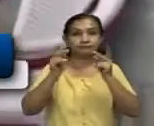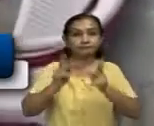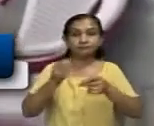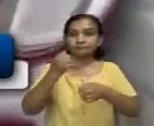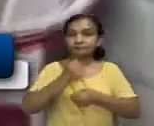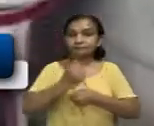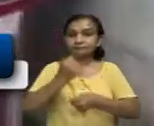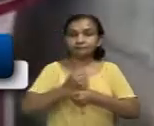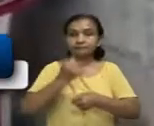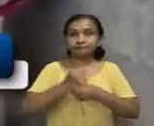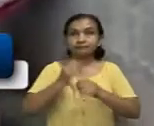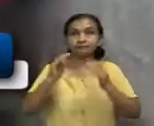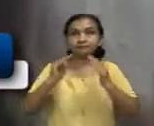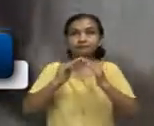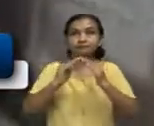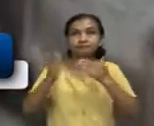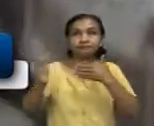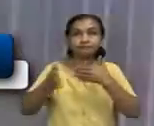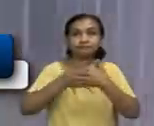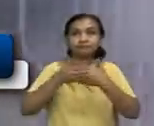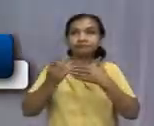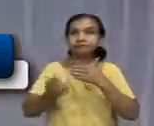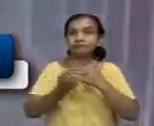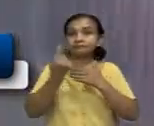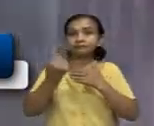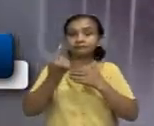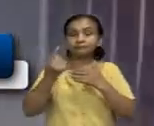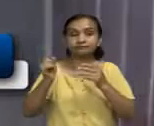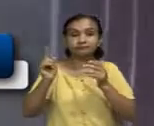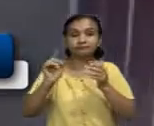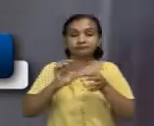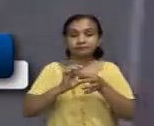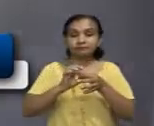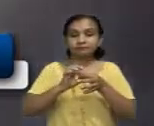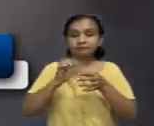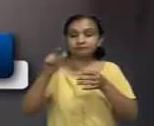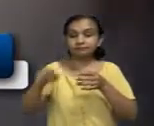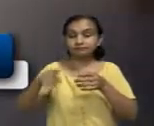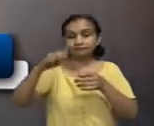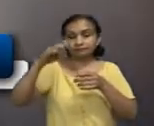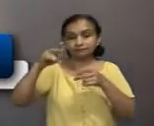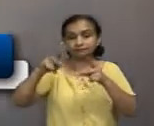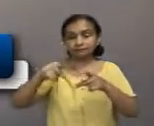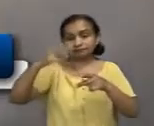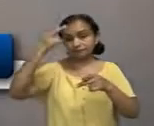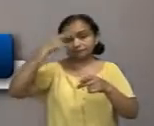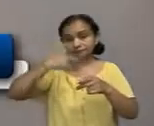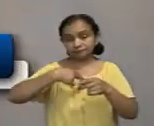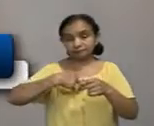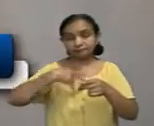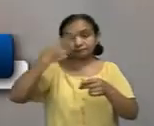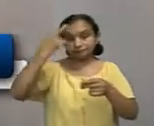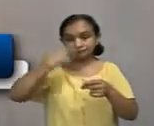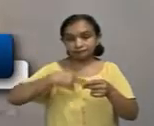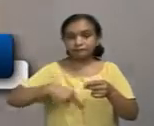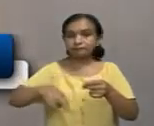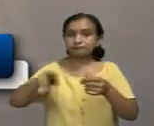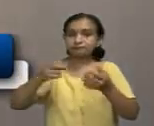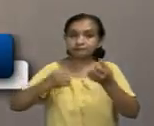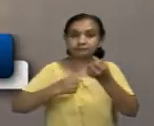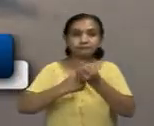trabajan y dejan su casa sola. Sí, con ese lado nos articulamos con los líderes comunitarios, tenemos líderes religiosos que nos apoyan también,